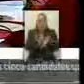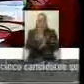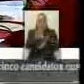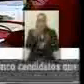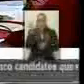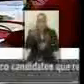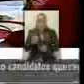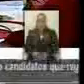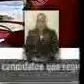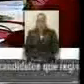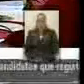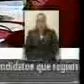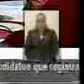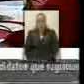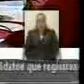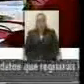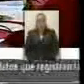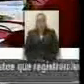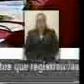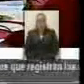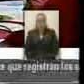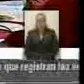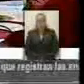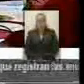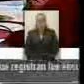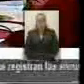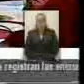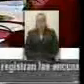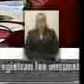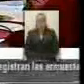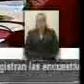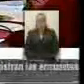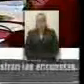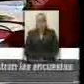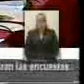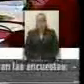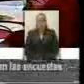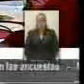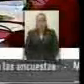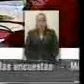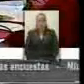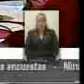Trujillo, que nada tiene que ver con Chiclayo, esta diferencia es